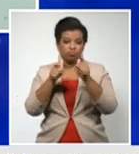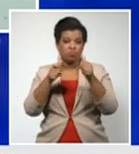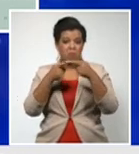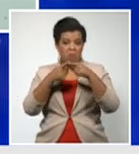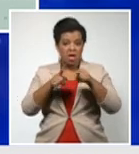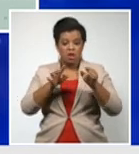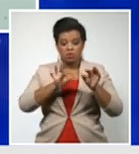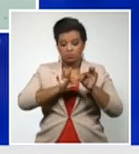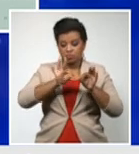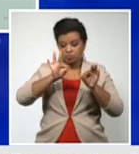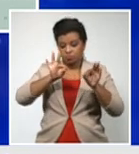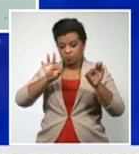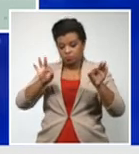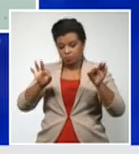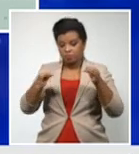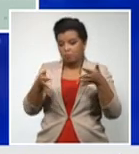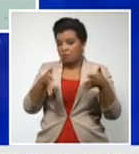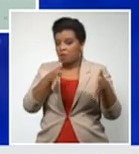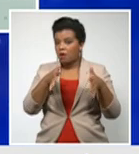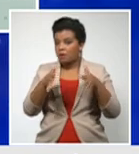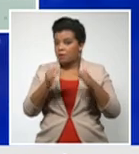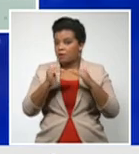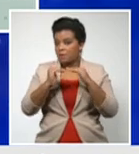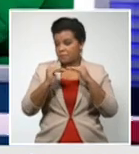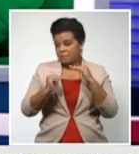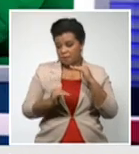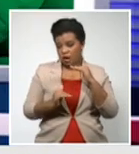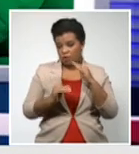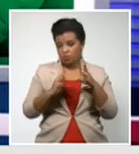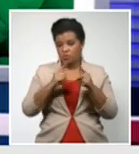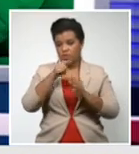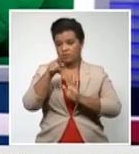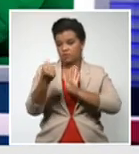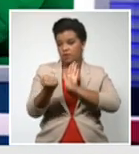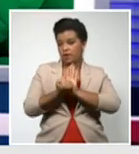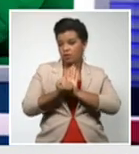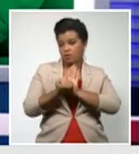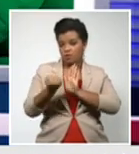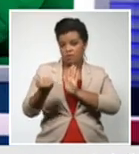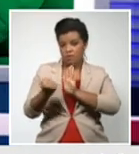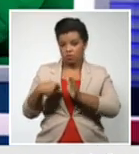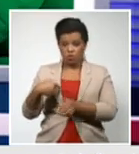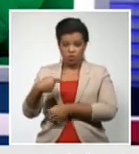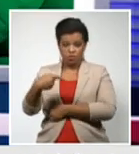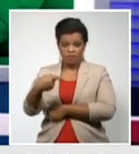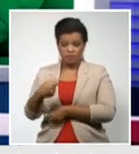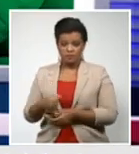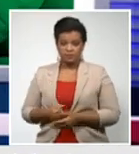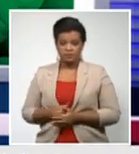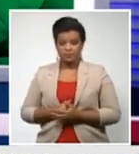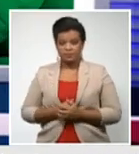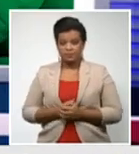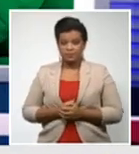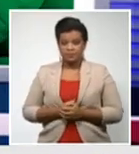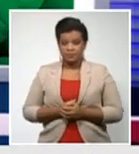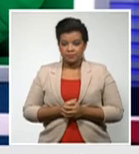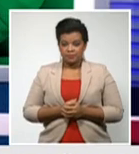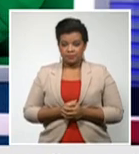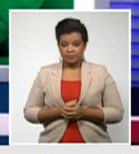mantenido en un perfil bajo en cuanto al número de casos confirmados diariamente. Ciego de